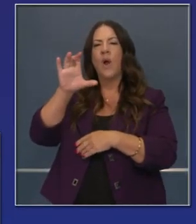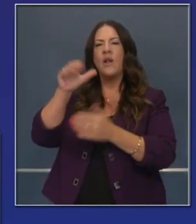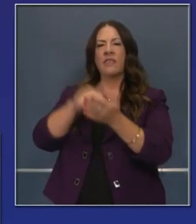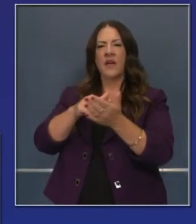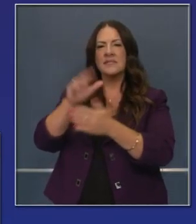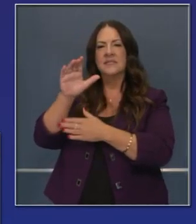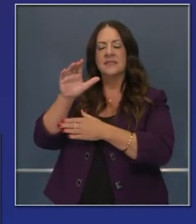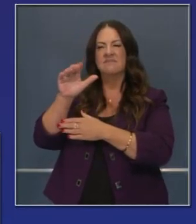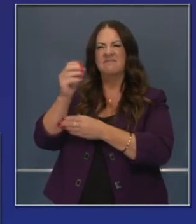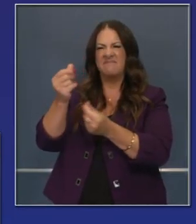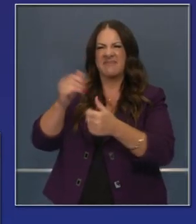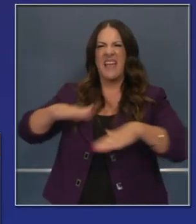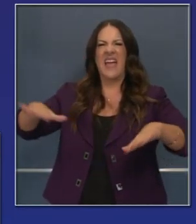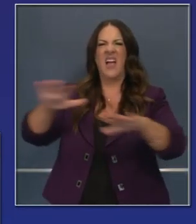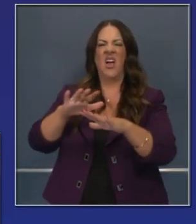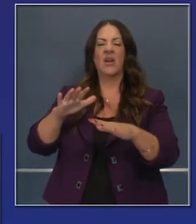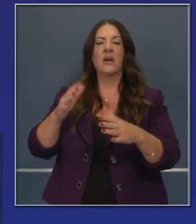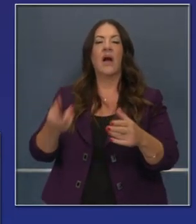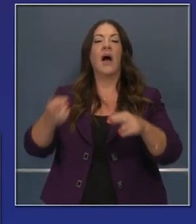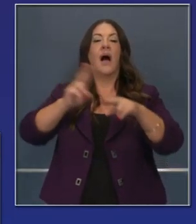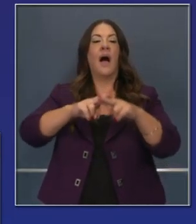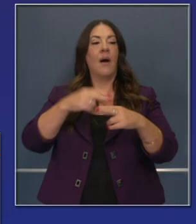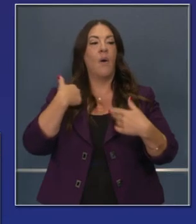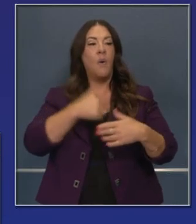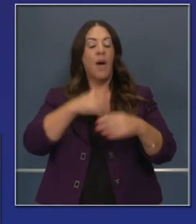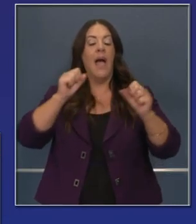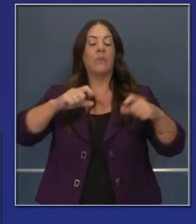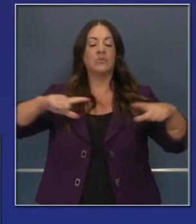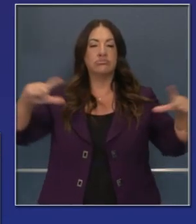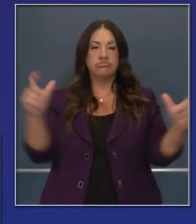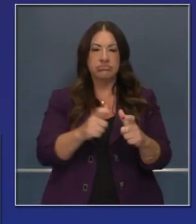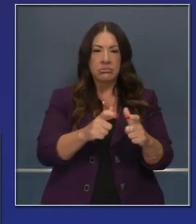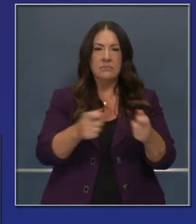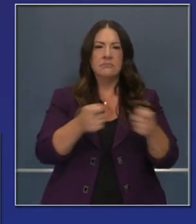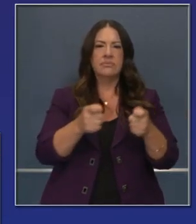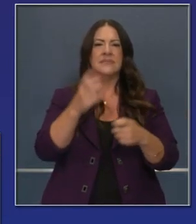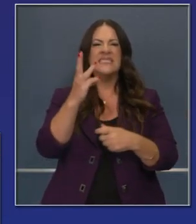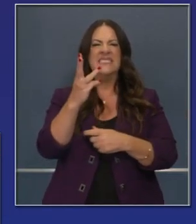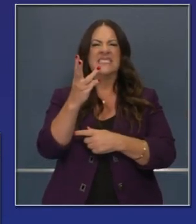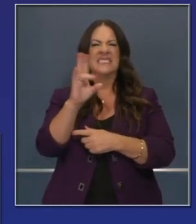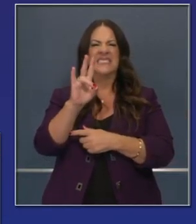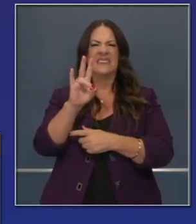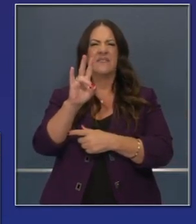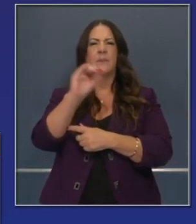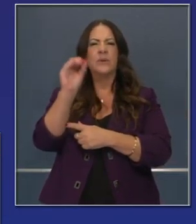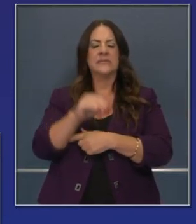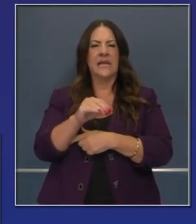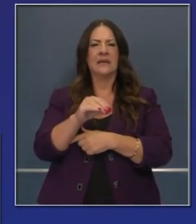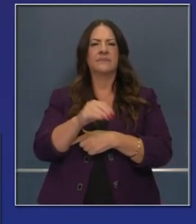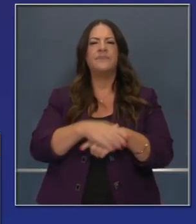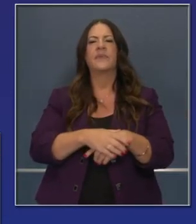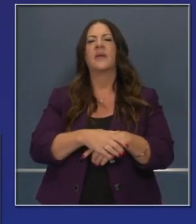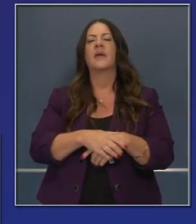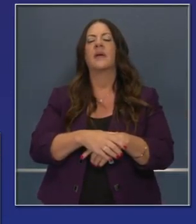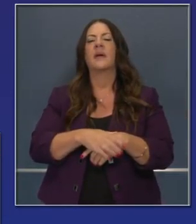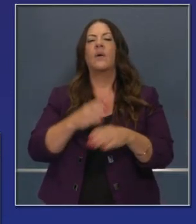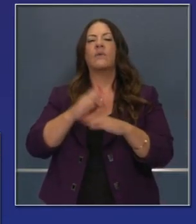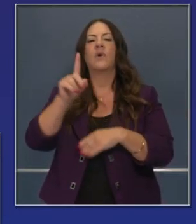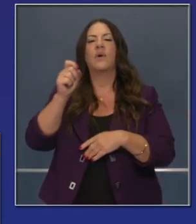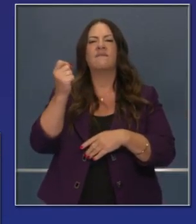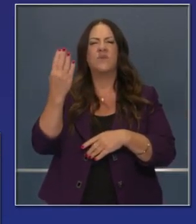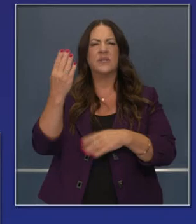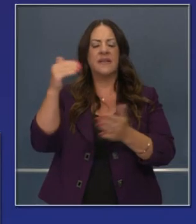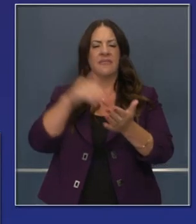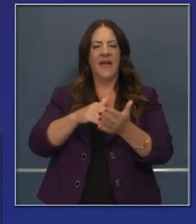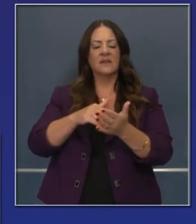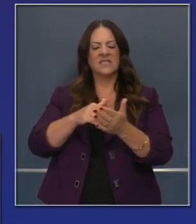hoy día. Contención de 62%. Excelente labor por Cal Fire con el sistema de ayuda mutua. Reiteramos